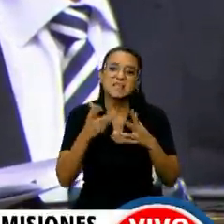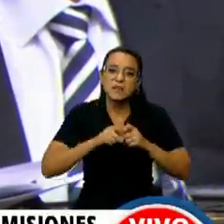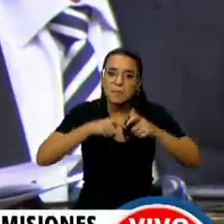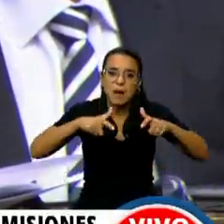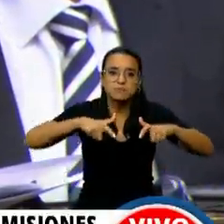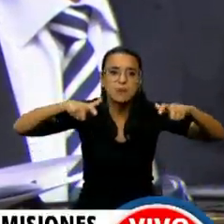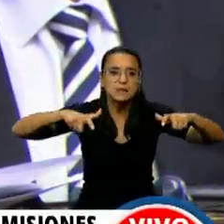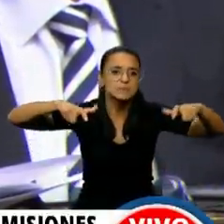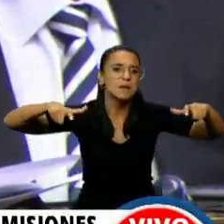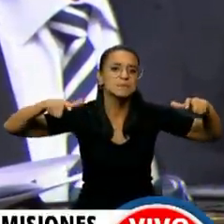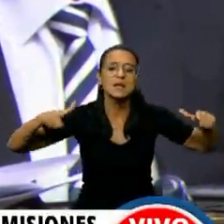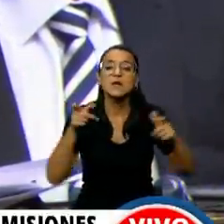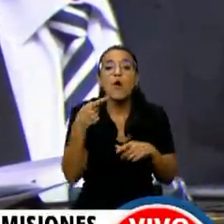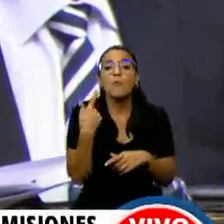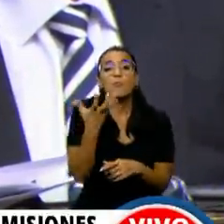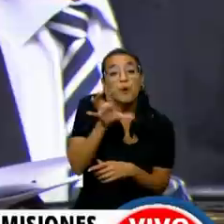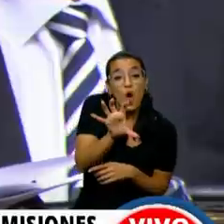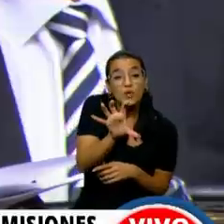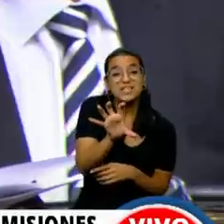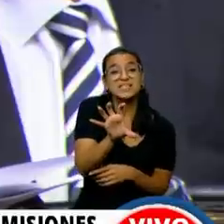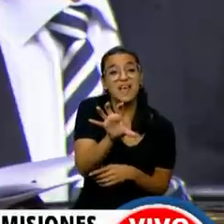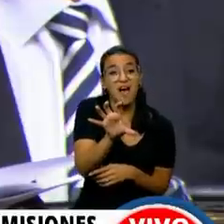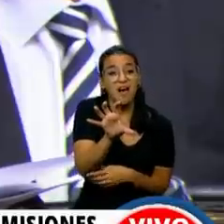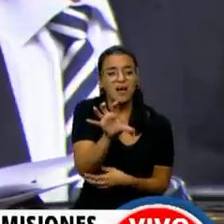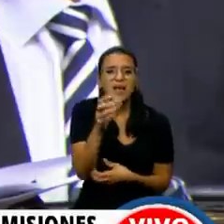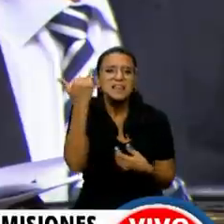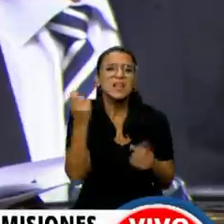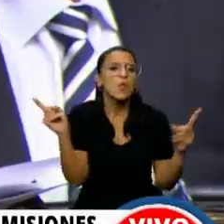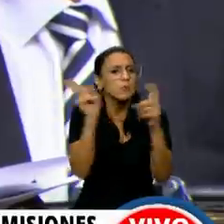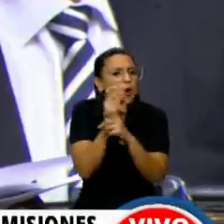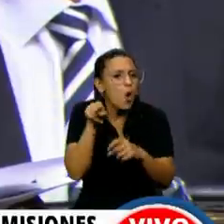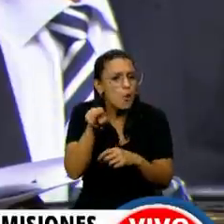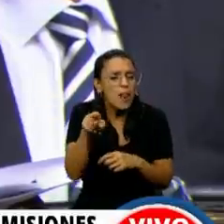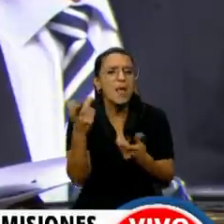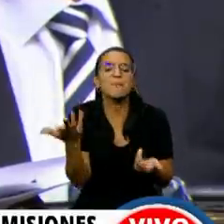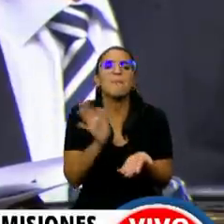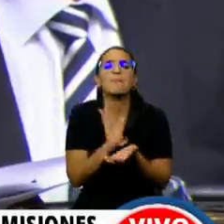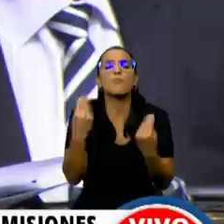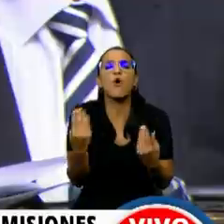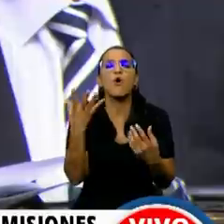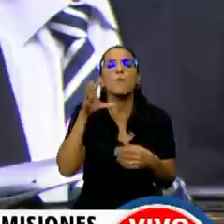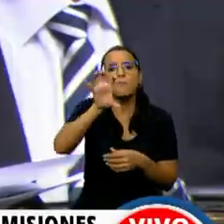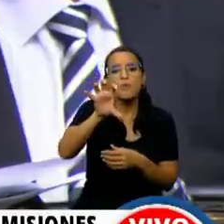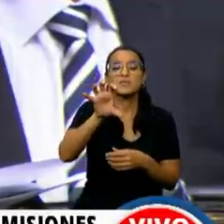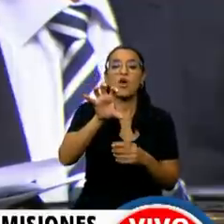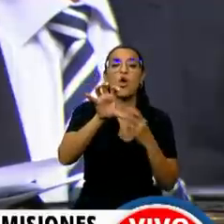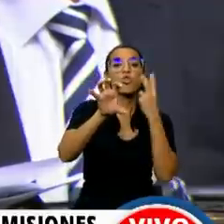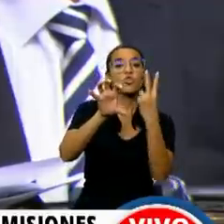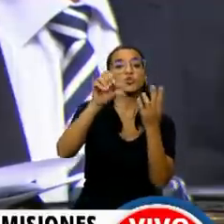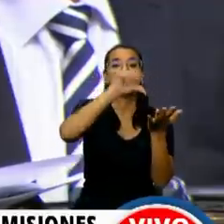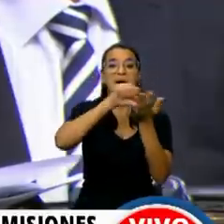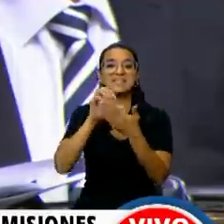expandiéndose es una provincia que además tiene una problemática por ser una provincia inserta entre dos países